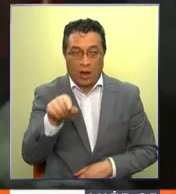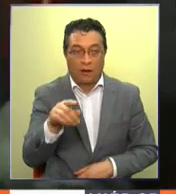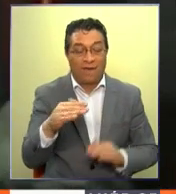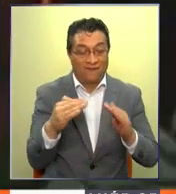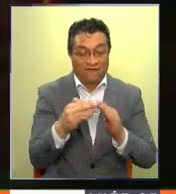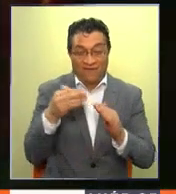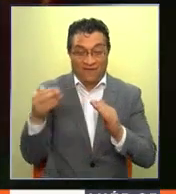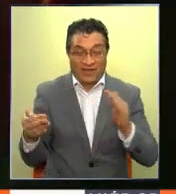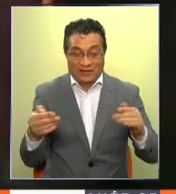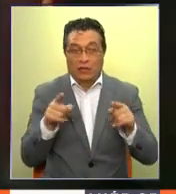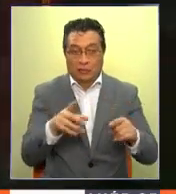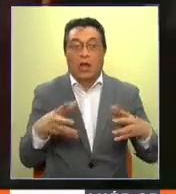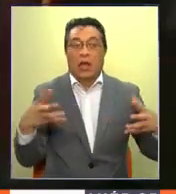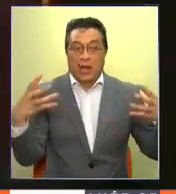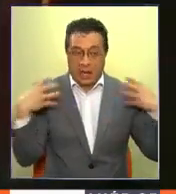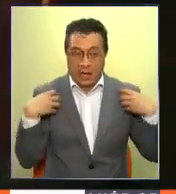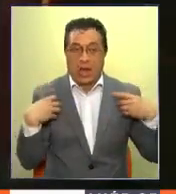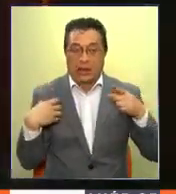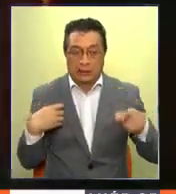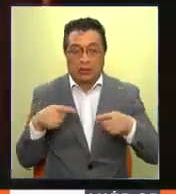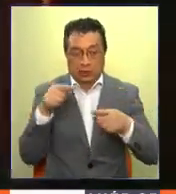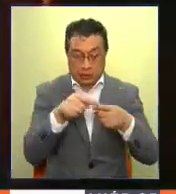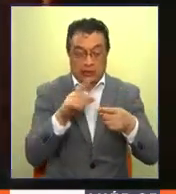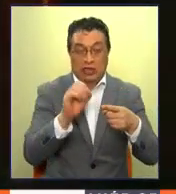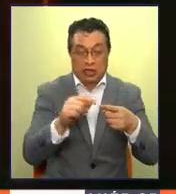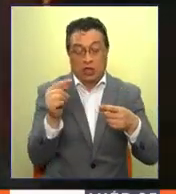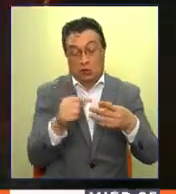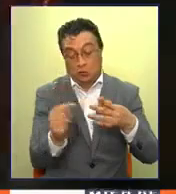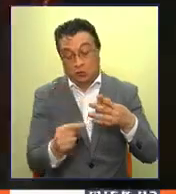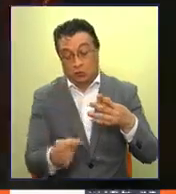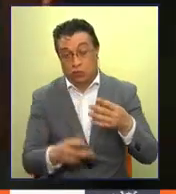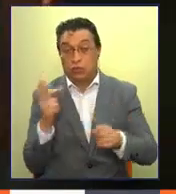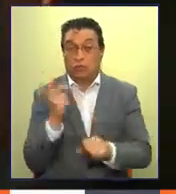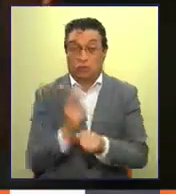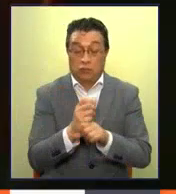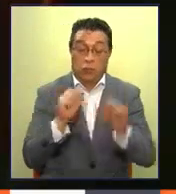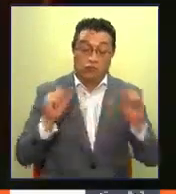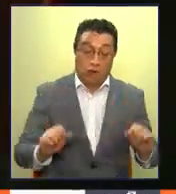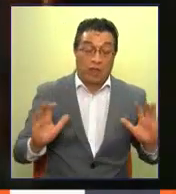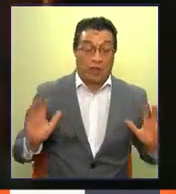podrían ser los responsables de tantos otros asaltos más.